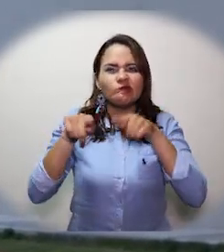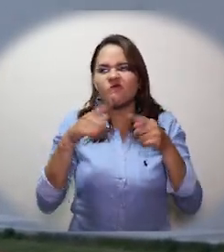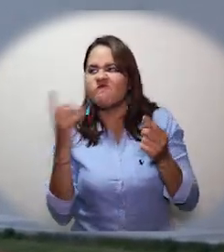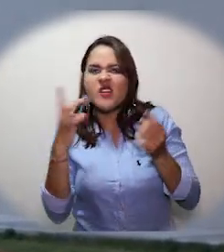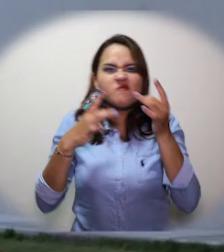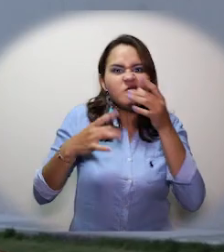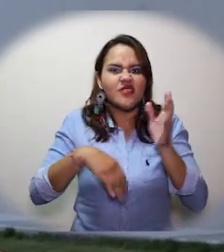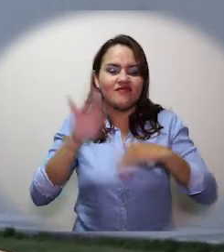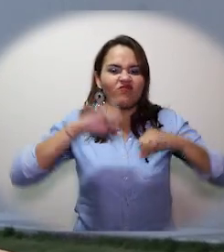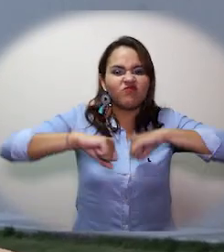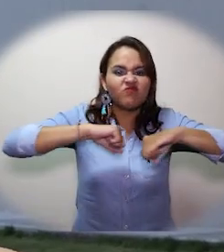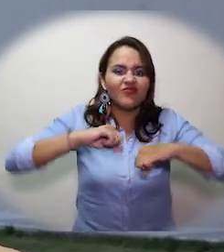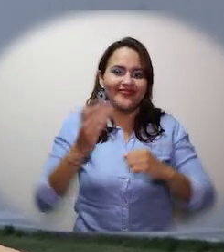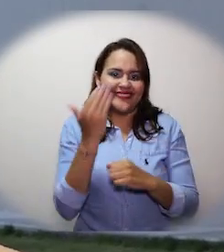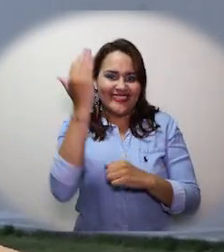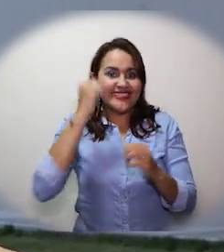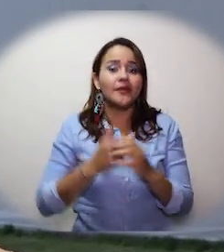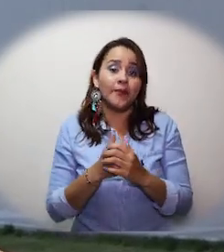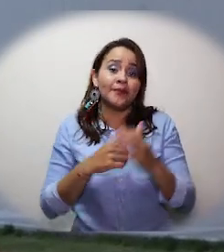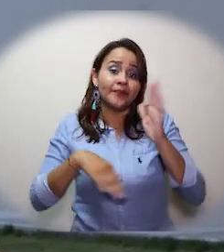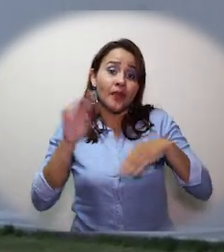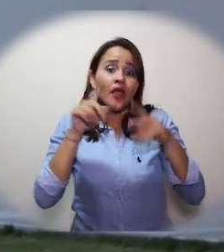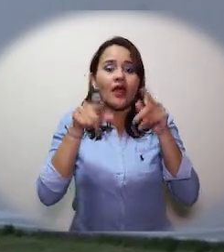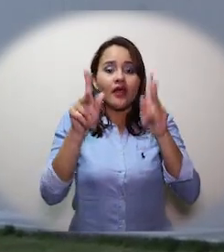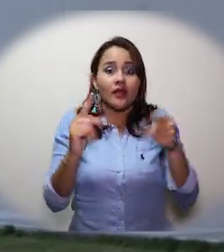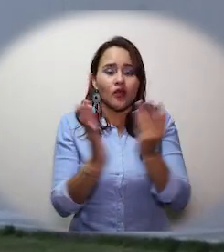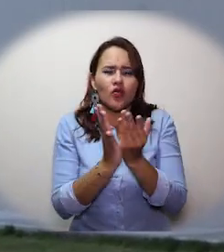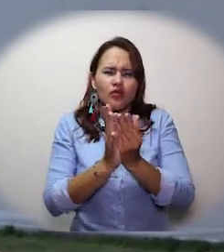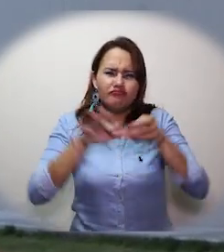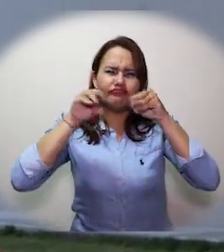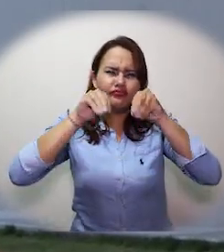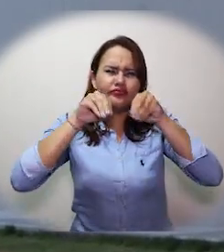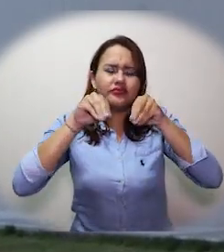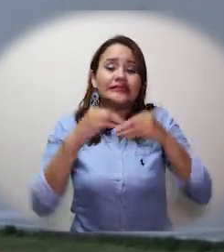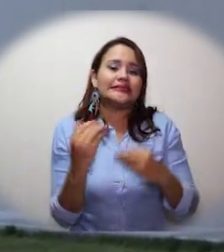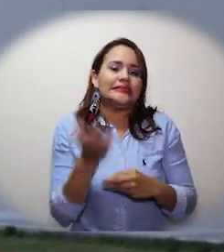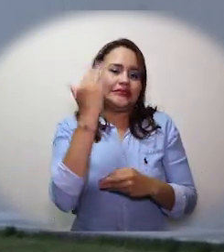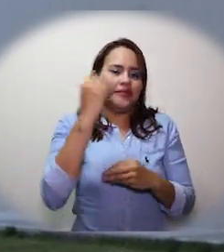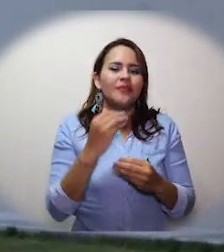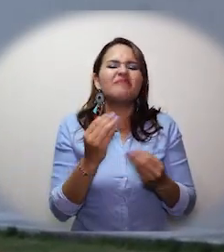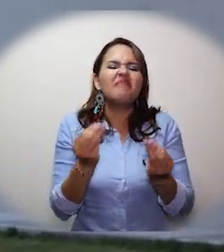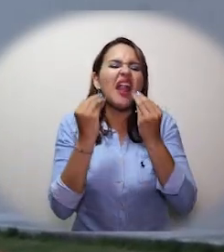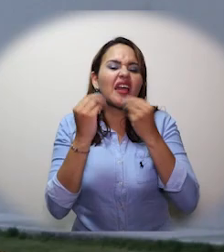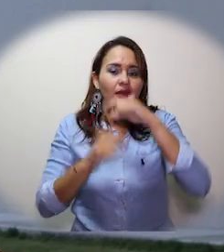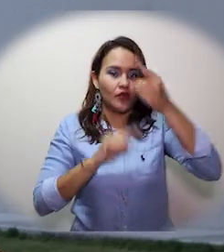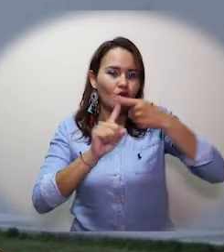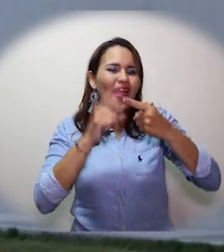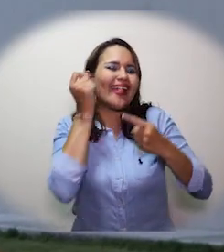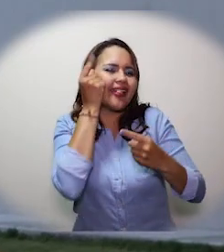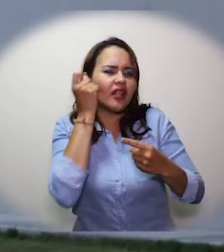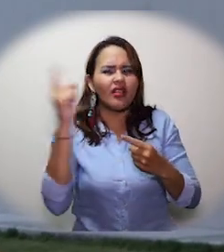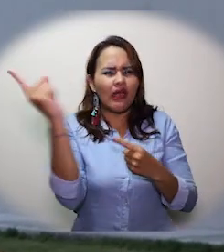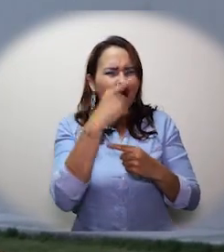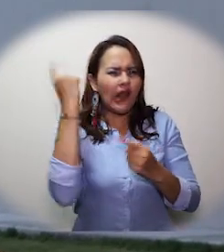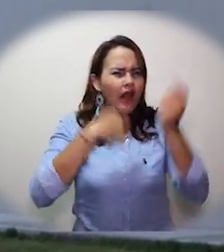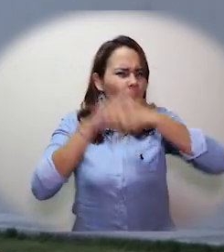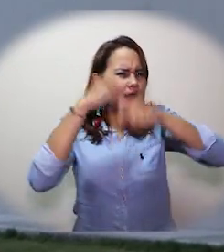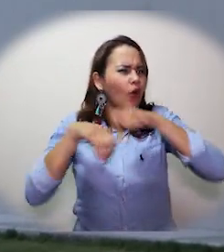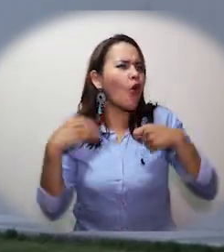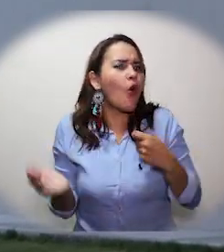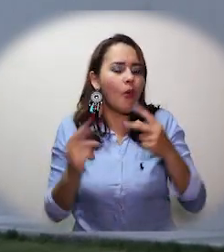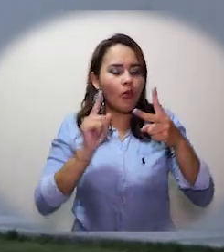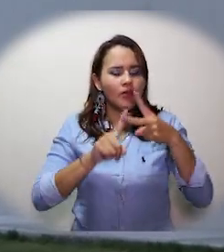competitivas. Y en ese sentido, la formación que reciben los muchachos les ayuda a hacer básicamente dos cosas: a entender los